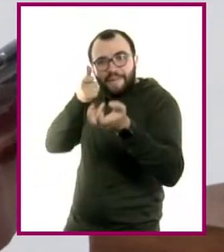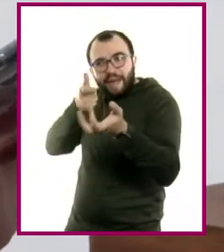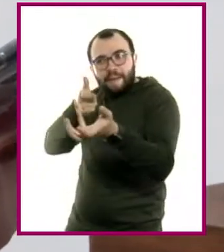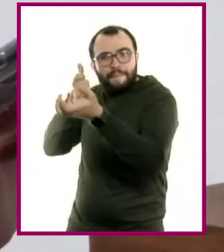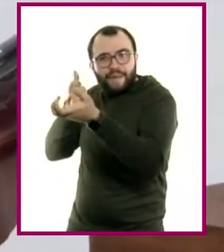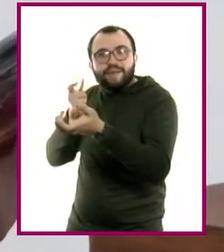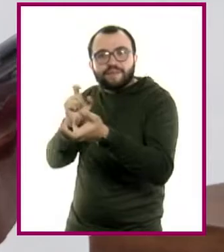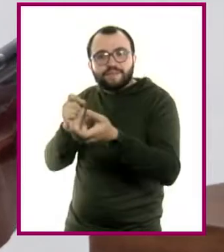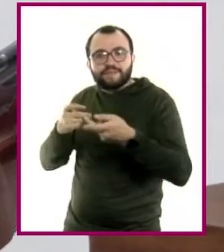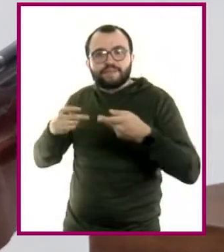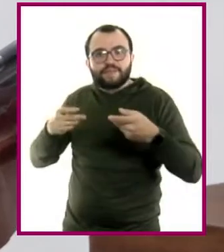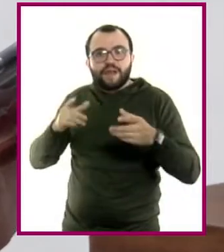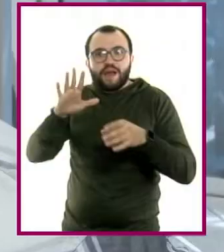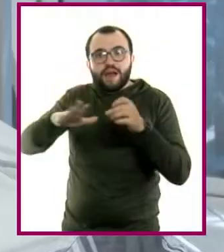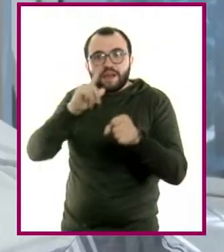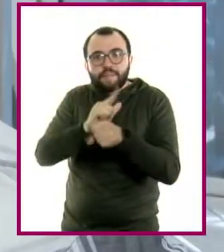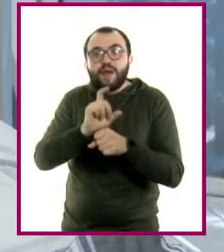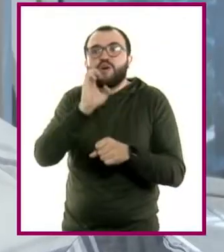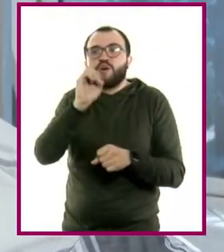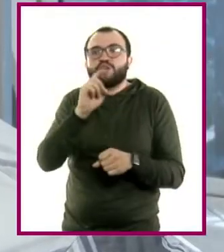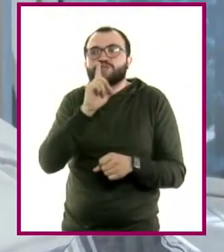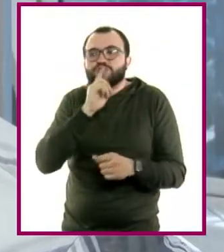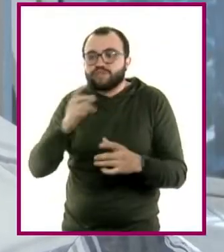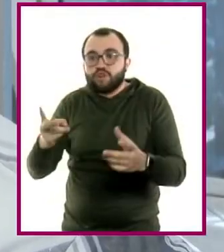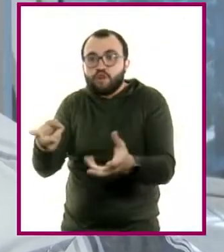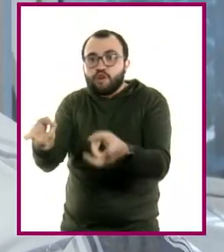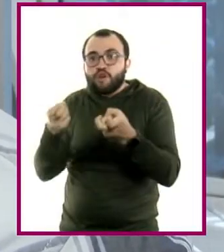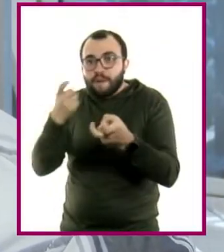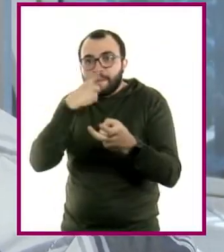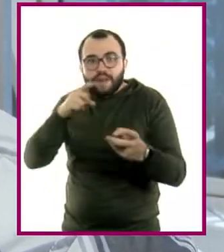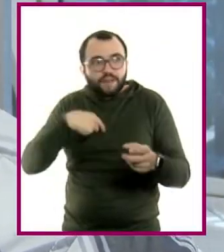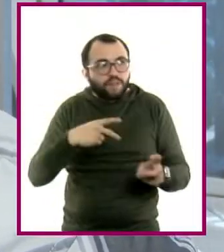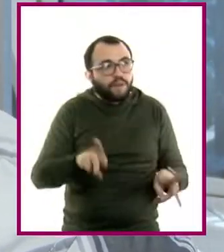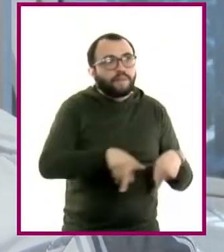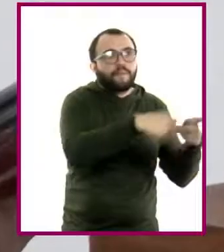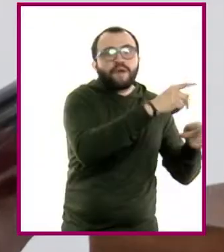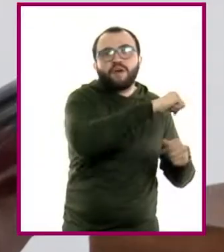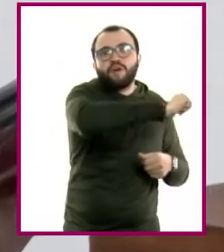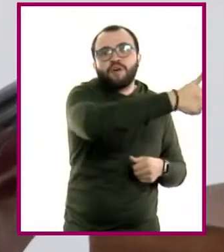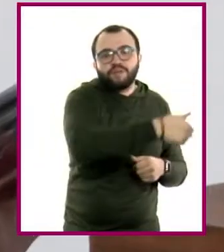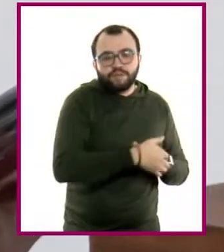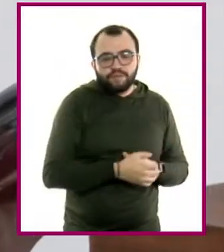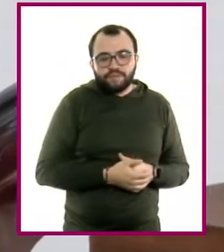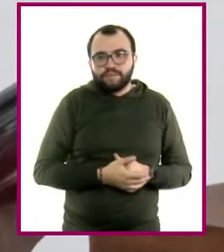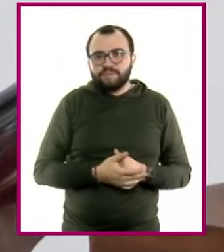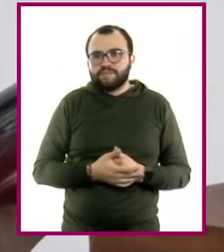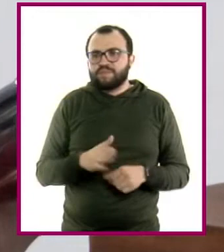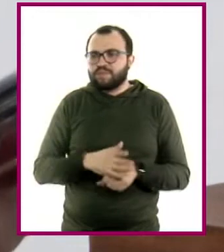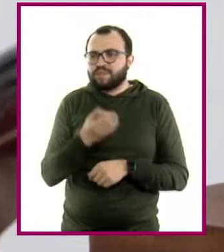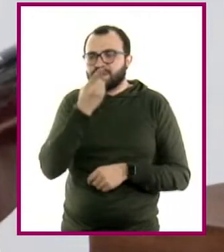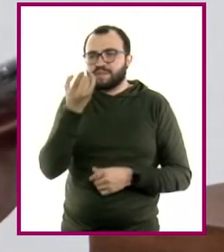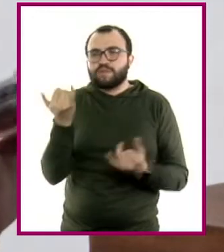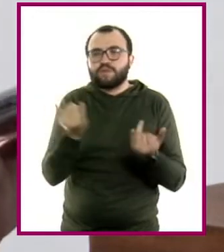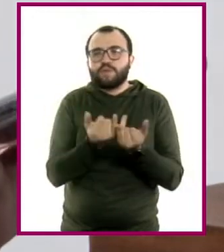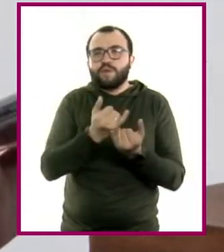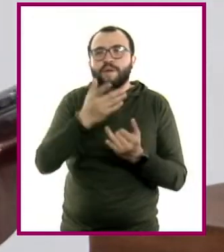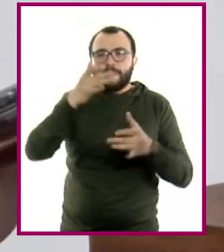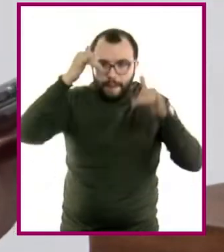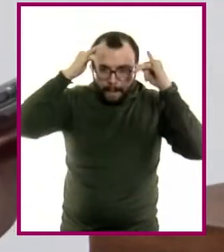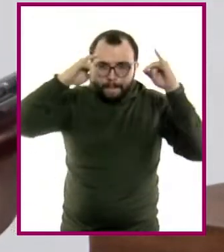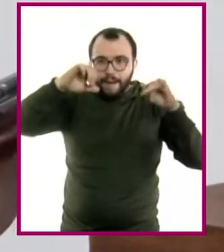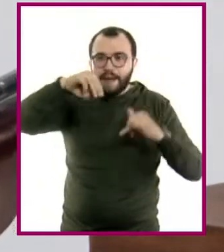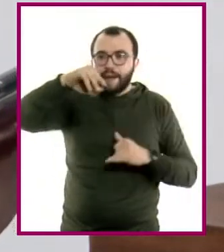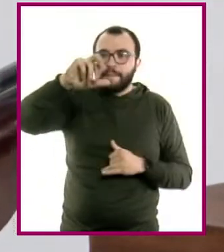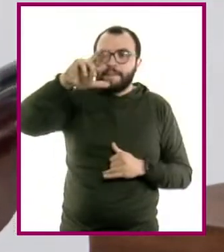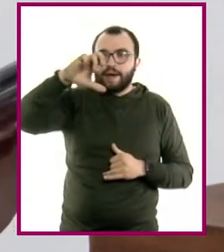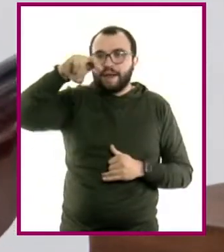el tráfico ilegal de fauna. ¿Y por qué lo dices? Porque hay casos como el de la vaquita marina, que desde hace años se ha